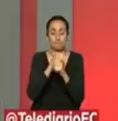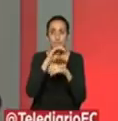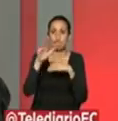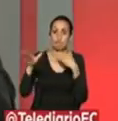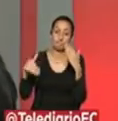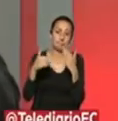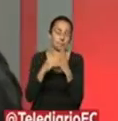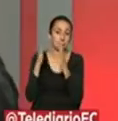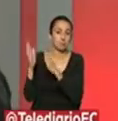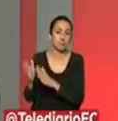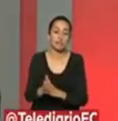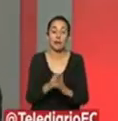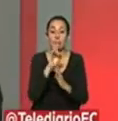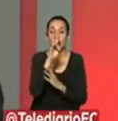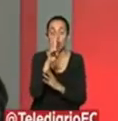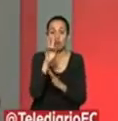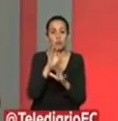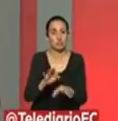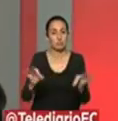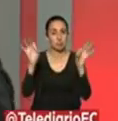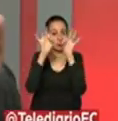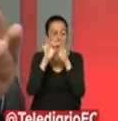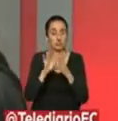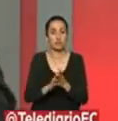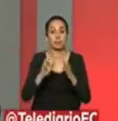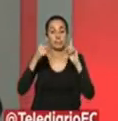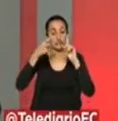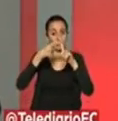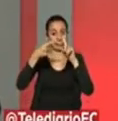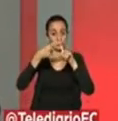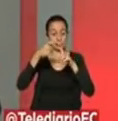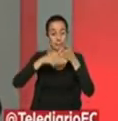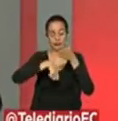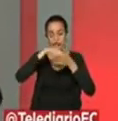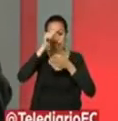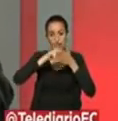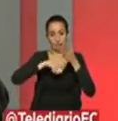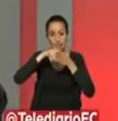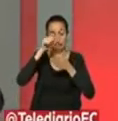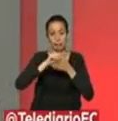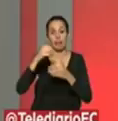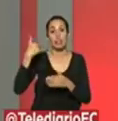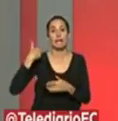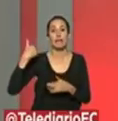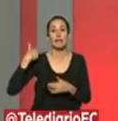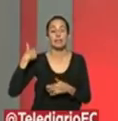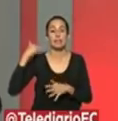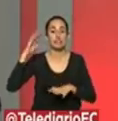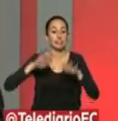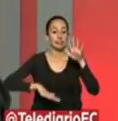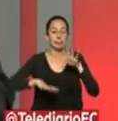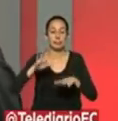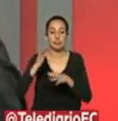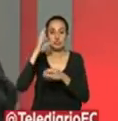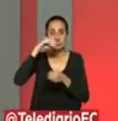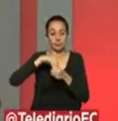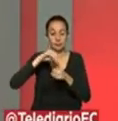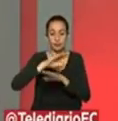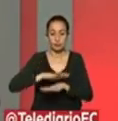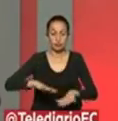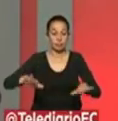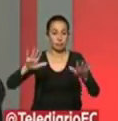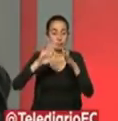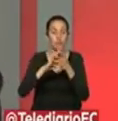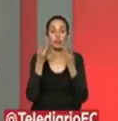tengan dos beneficios importantes. Uno, si se les contrata por horas, tener algún ingreso para su familia, su